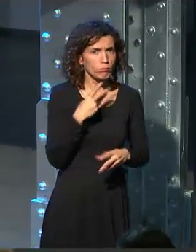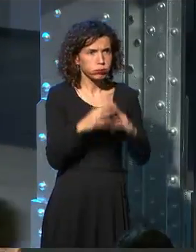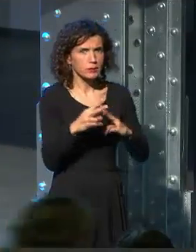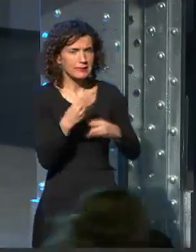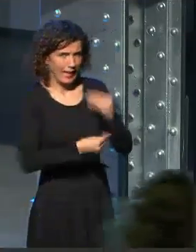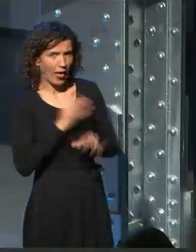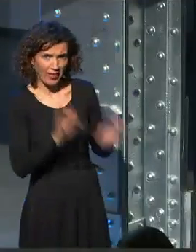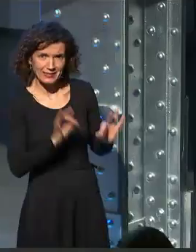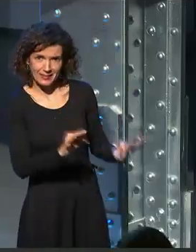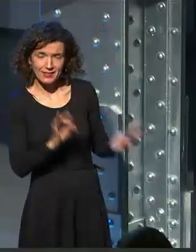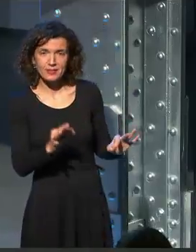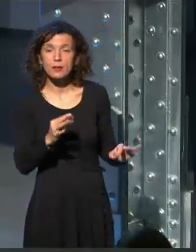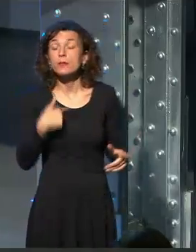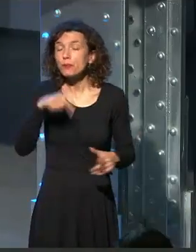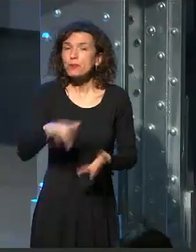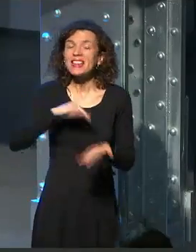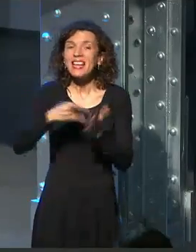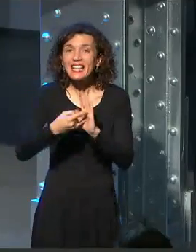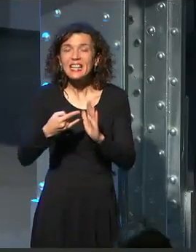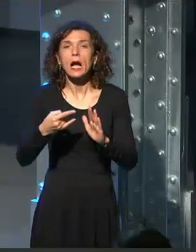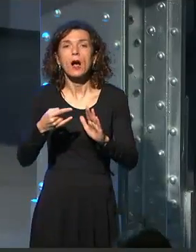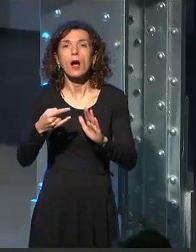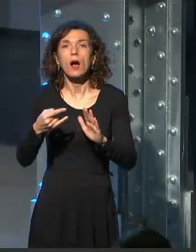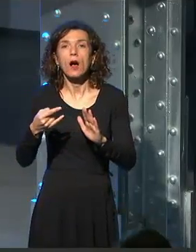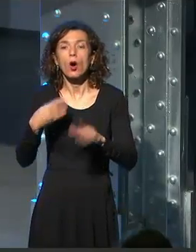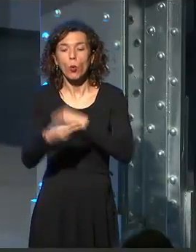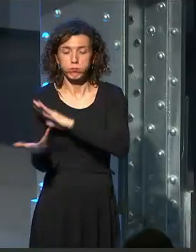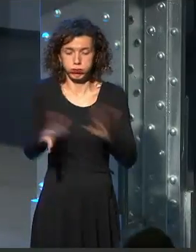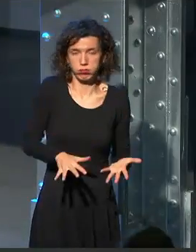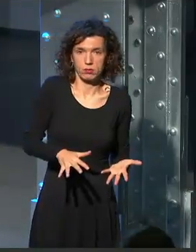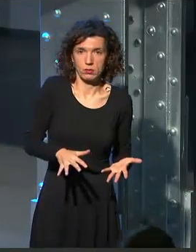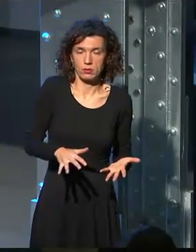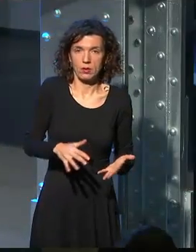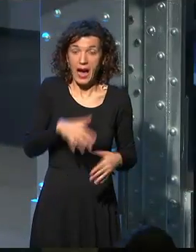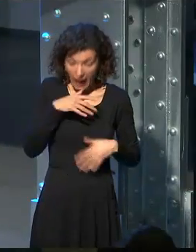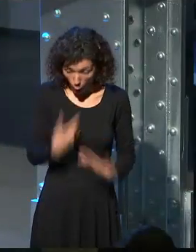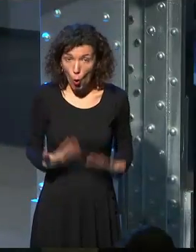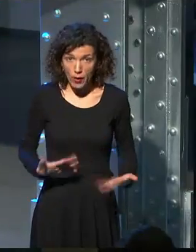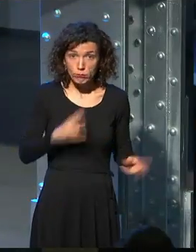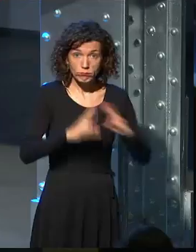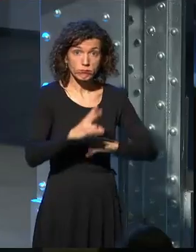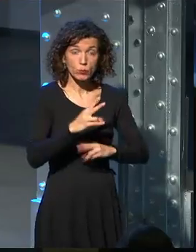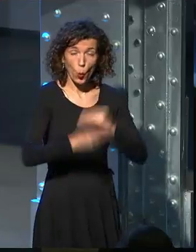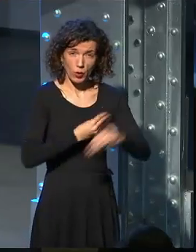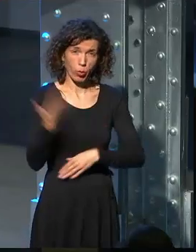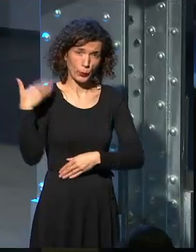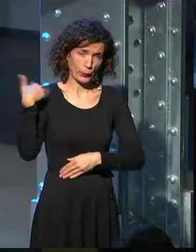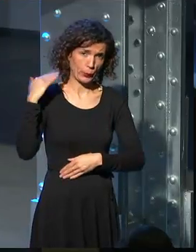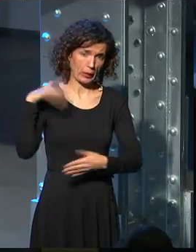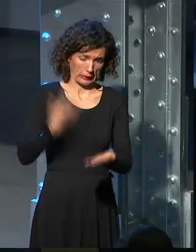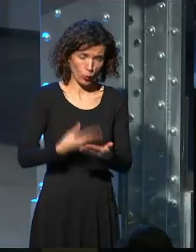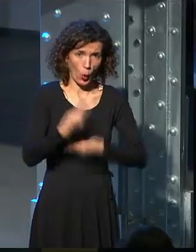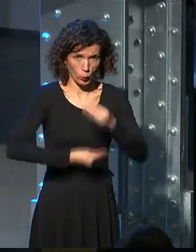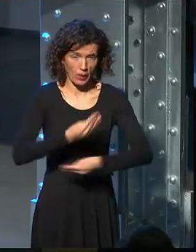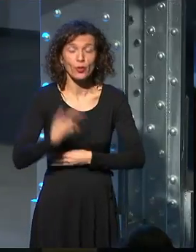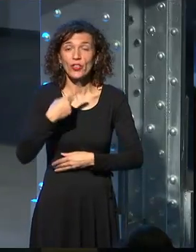quiero decir, estas son técnicas que se están utilizando ahora mismo. Sí, ahora mismo y desde hace ya bastante tiempo. Vamos a